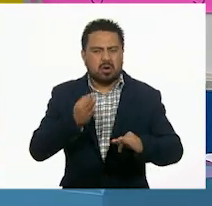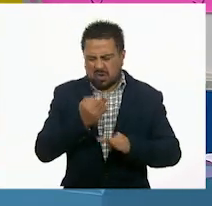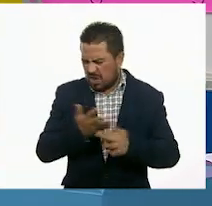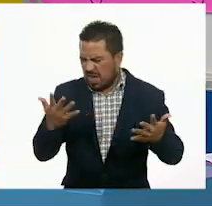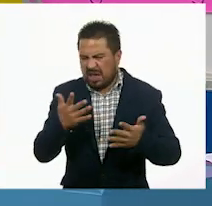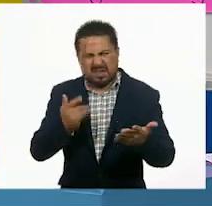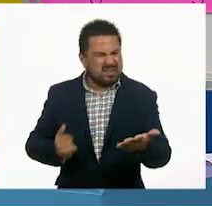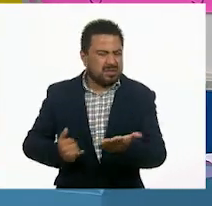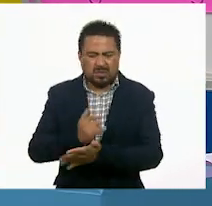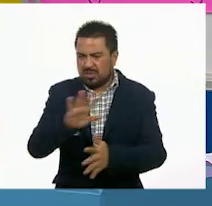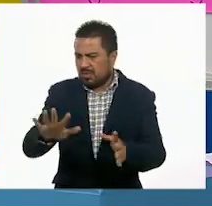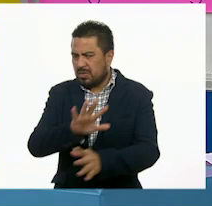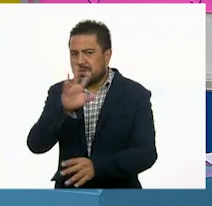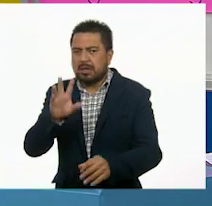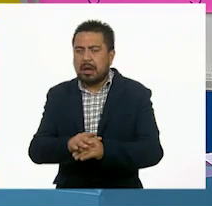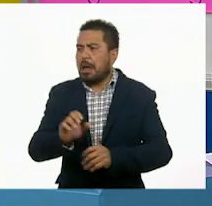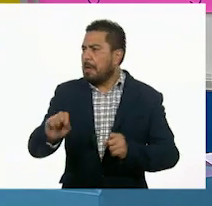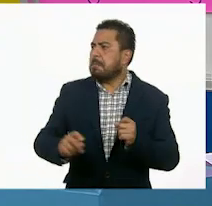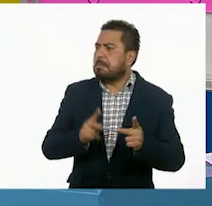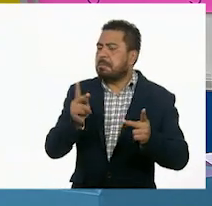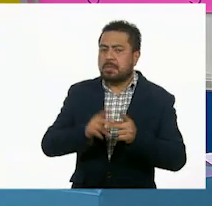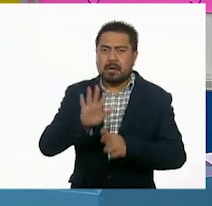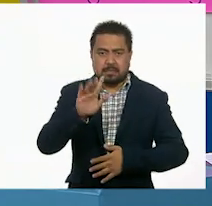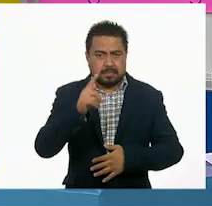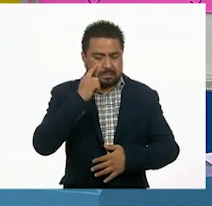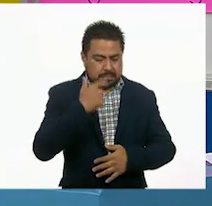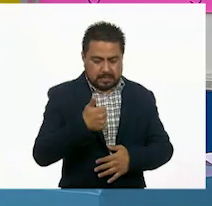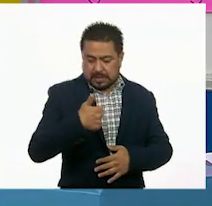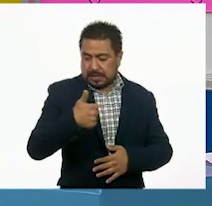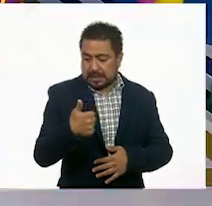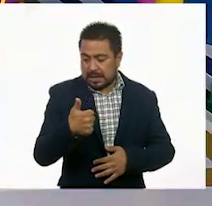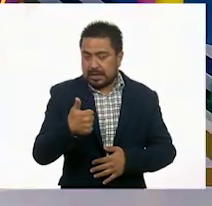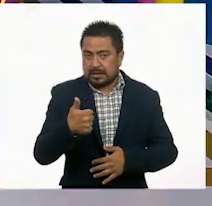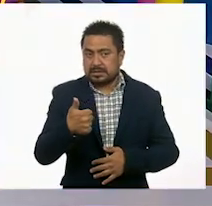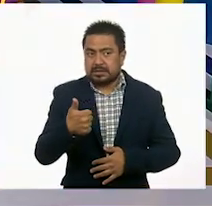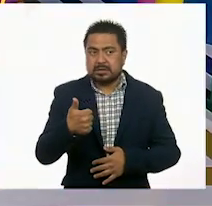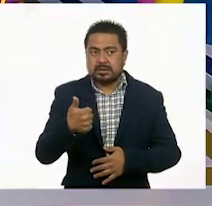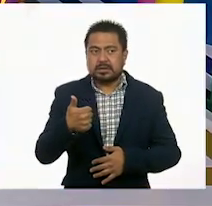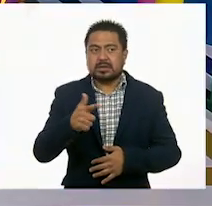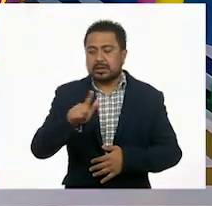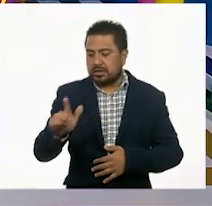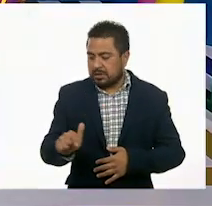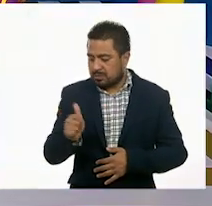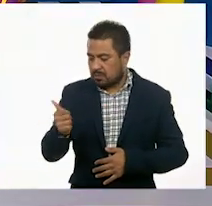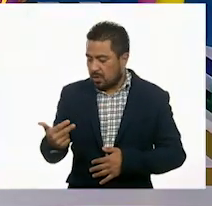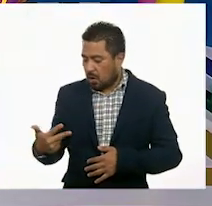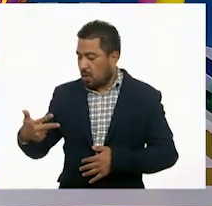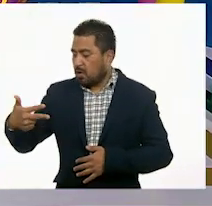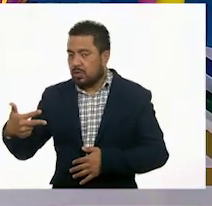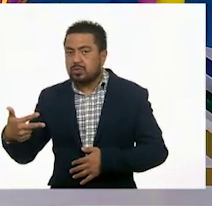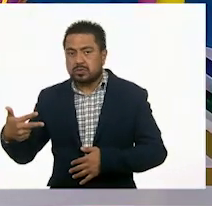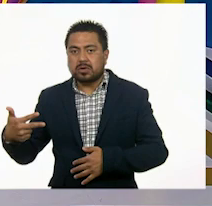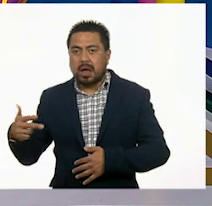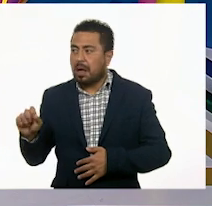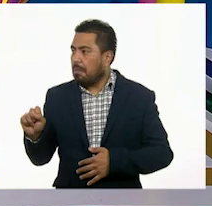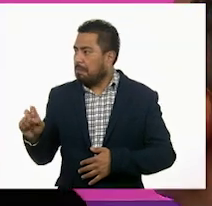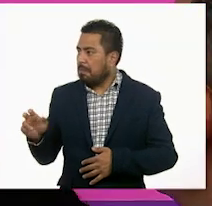maestro. Perfecto. Entonces sería el 6. Bien. El 8. Ajá.